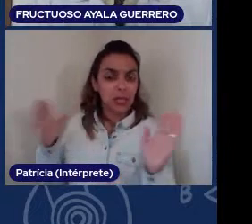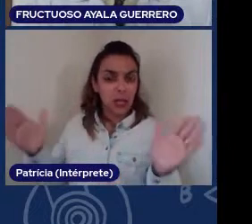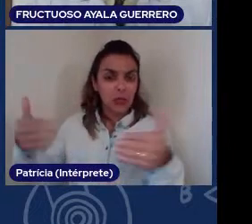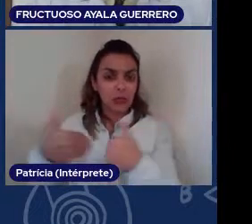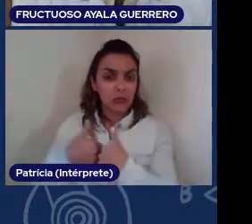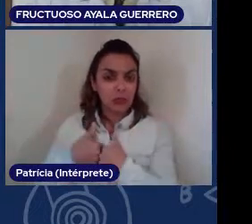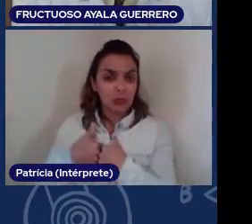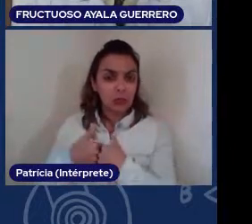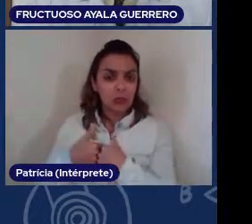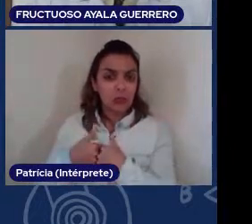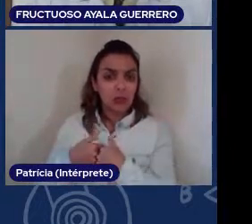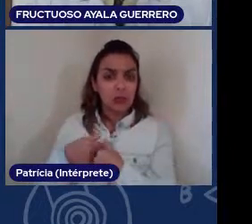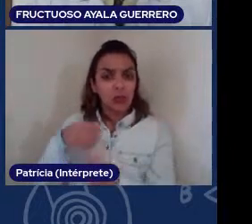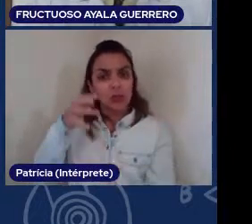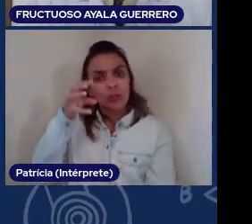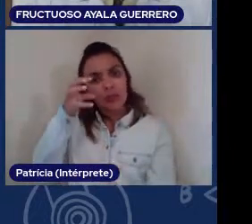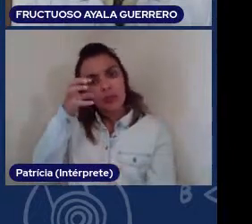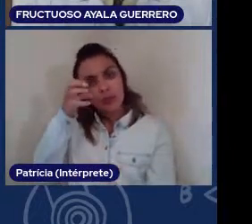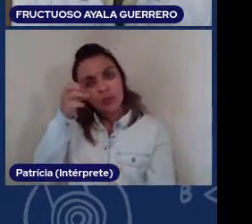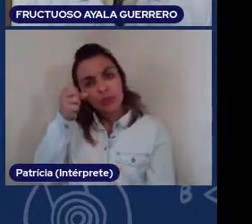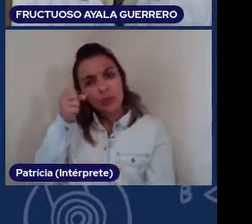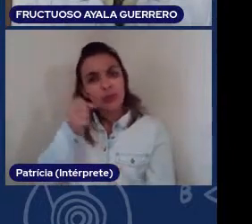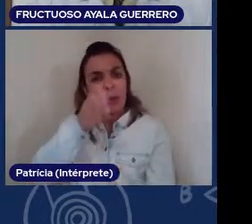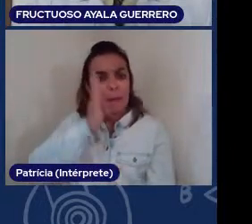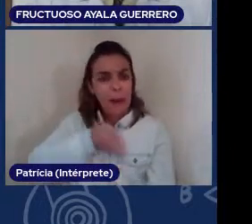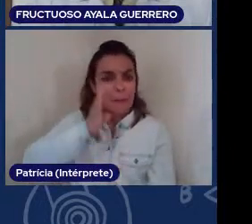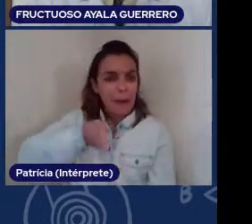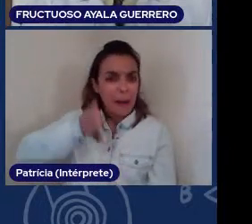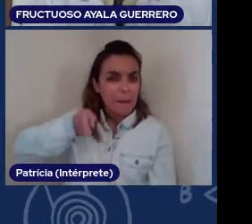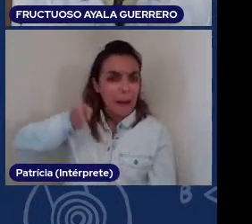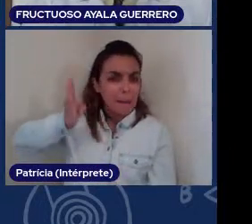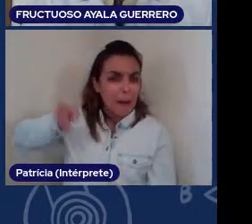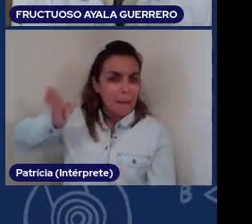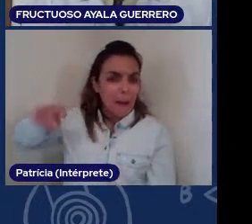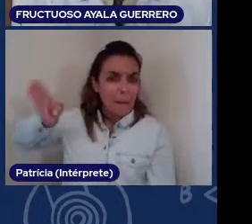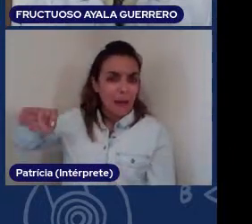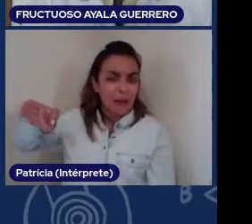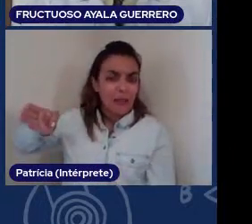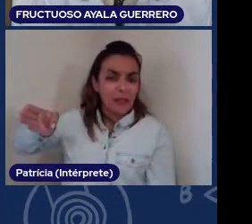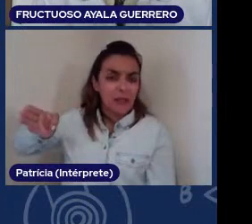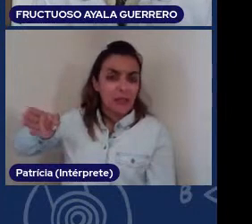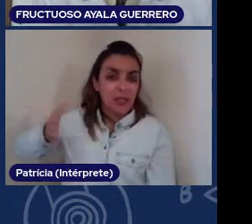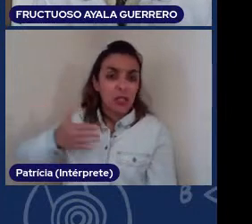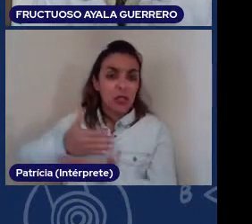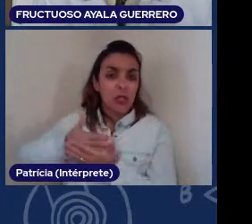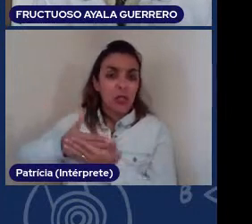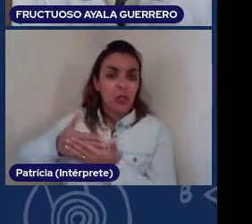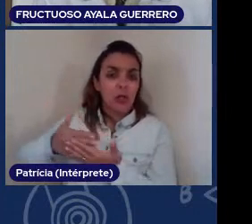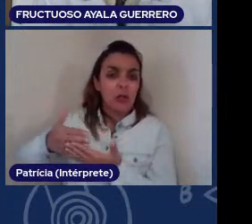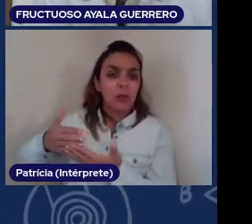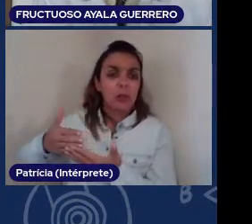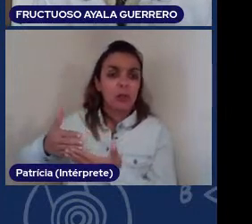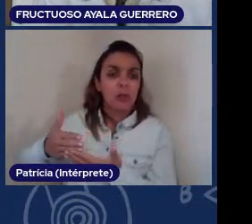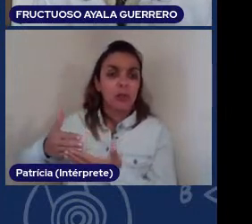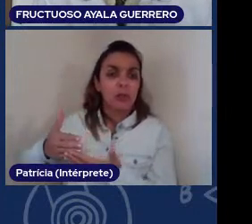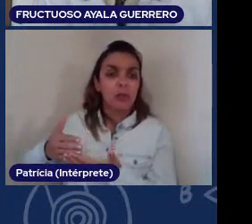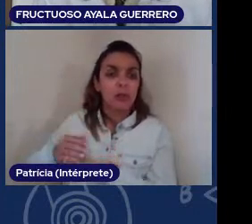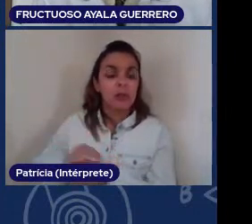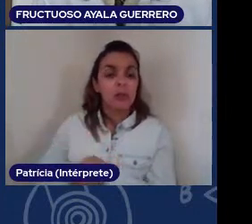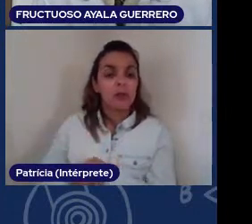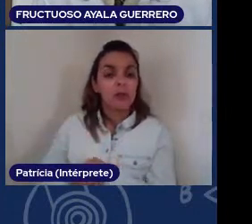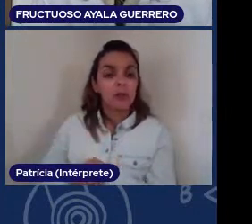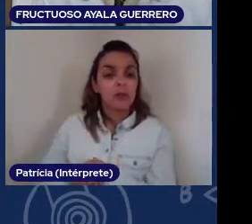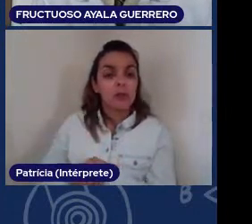Sueño sumamente fragmentado, noten, empieza a dormir, pero para el inicio